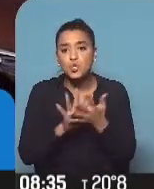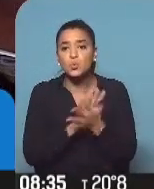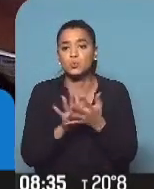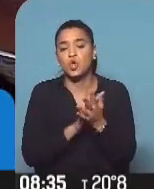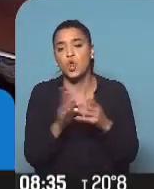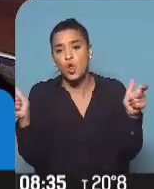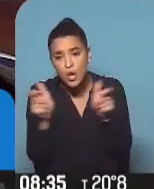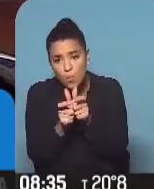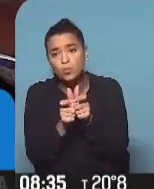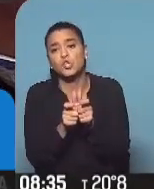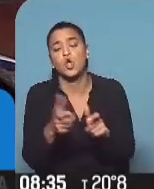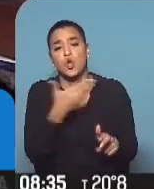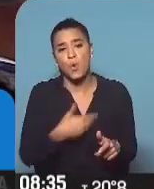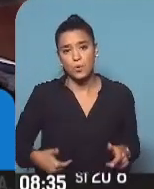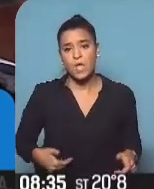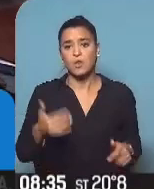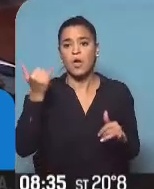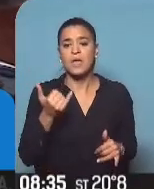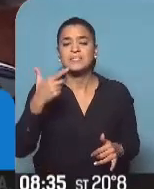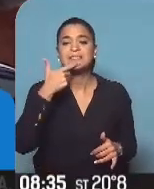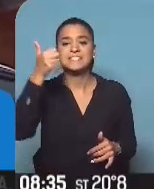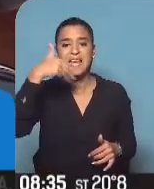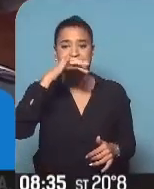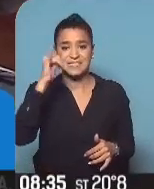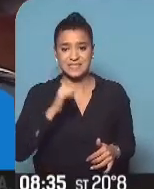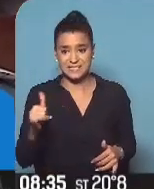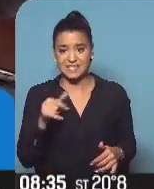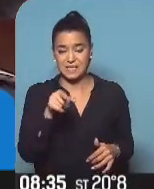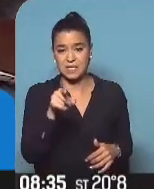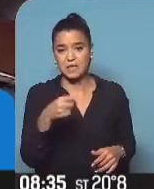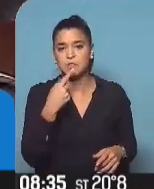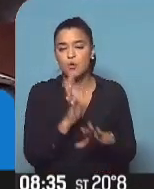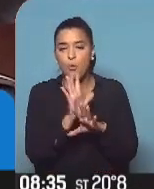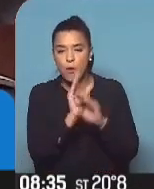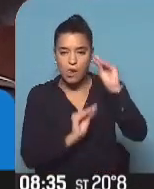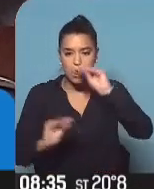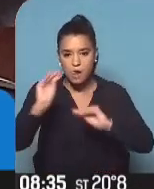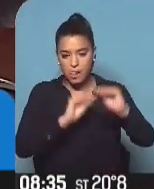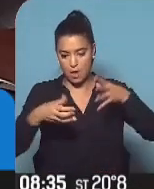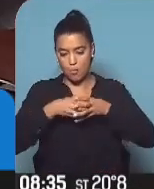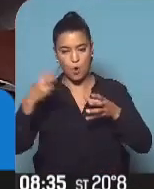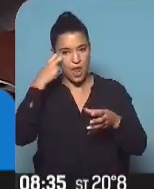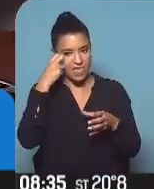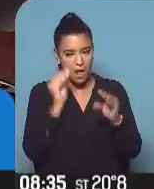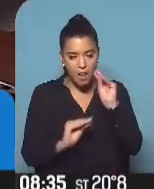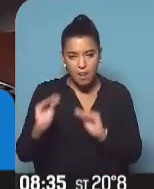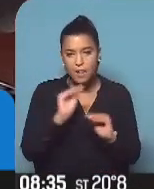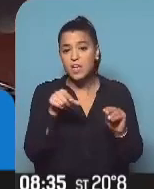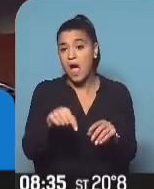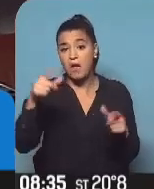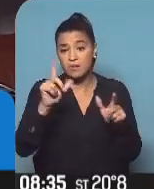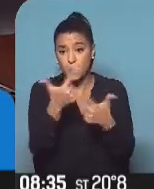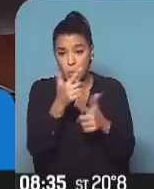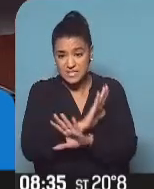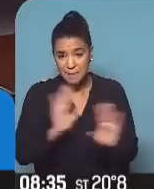tiene el gobierno, donde efectivamente estaba sobre todo Ernesto Sanz, que fue un poco el arquitecto de parte del radicalismo de la coalición. Eso no está